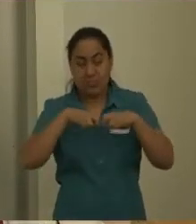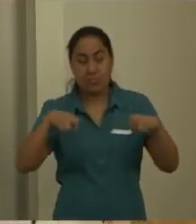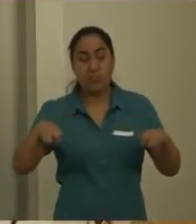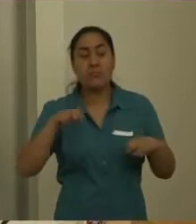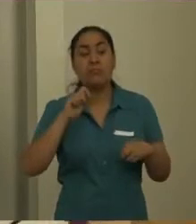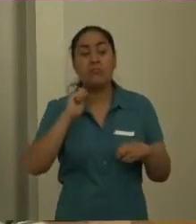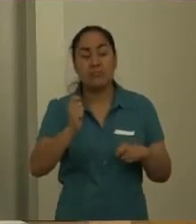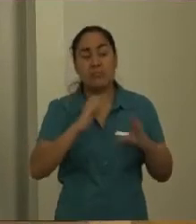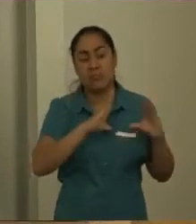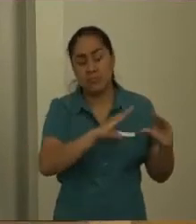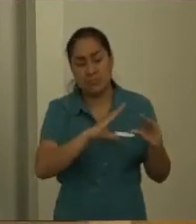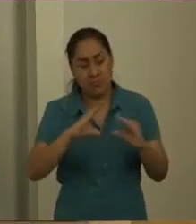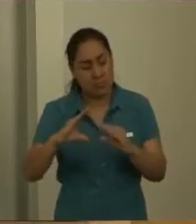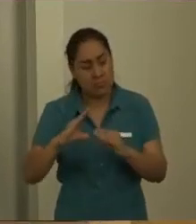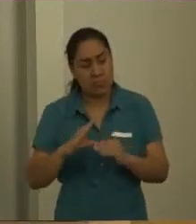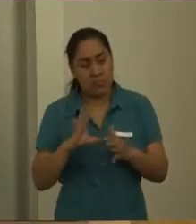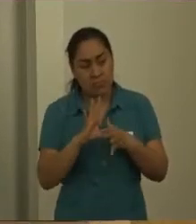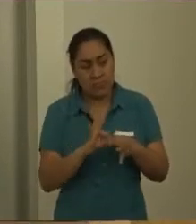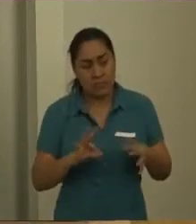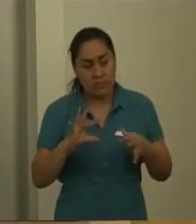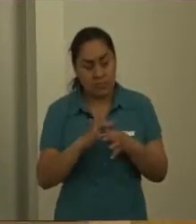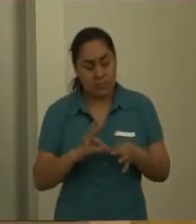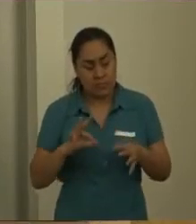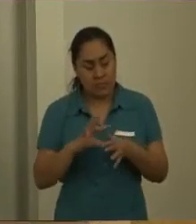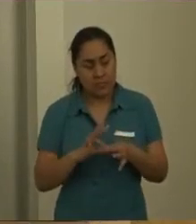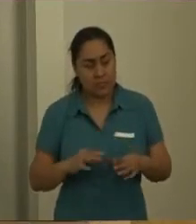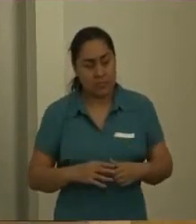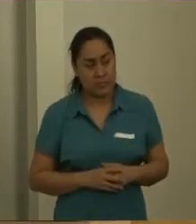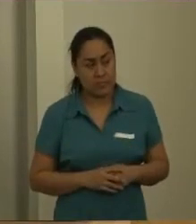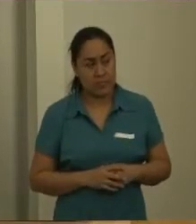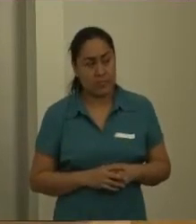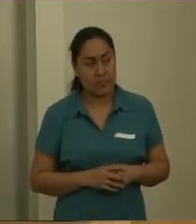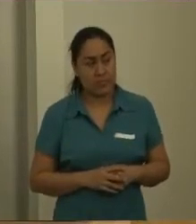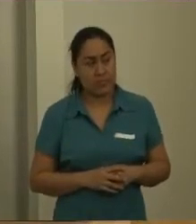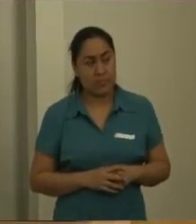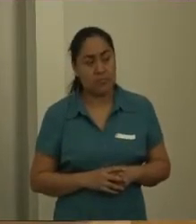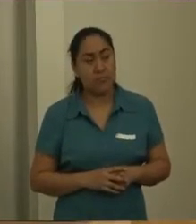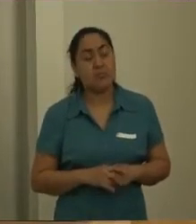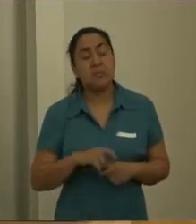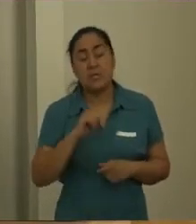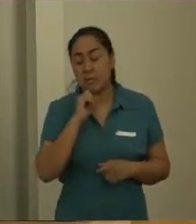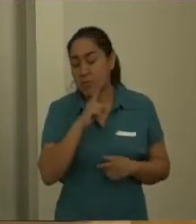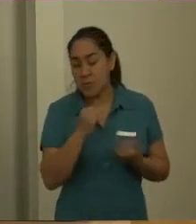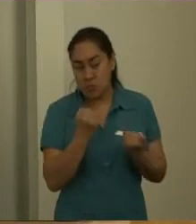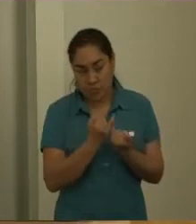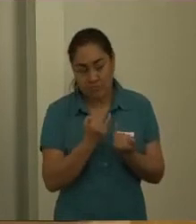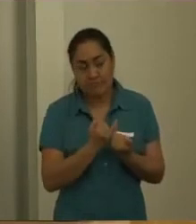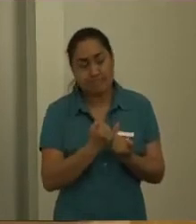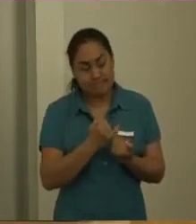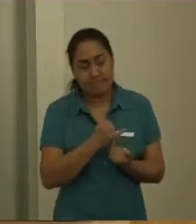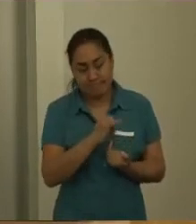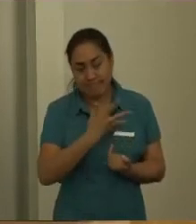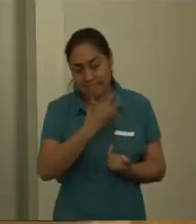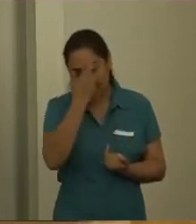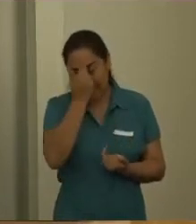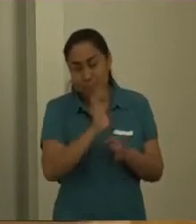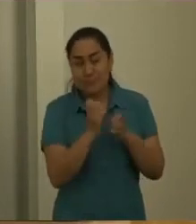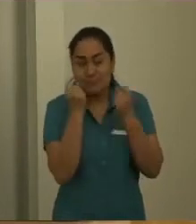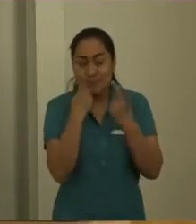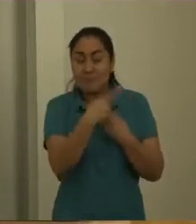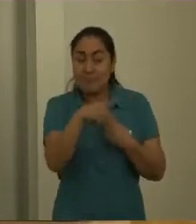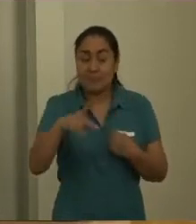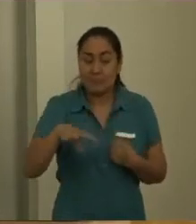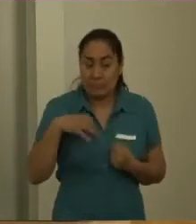cátedra de derechos humanos rodolfo stavenhagen reconocemos sus esfuerzos en la promoción de un